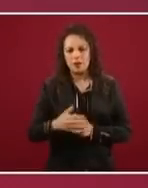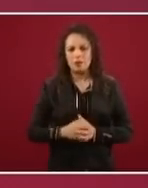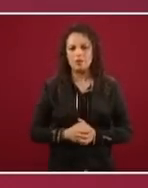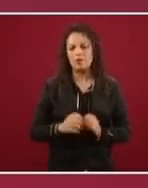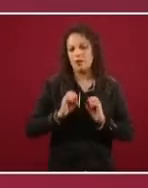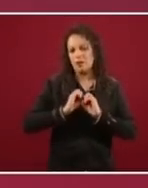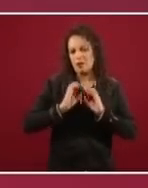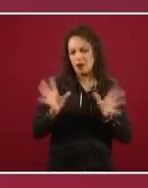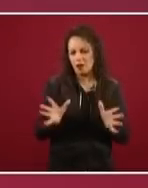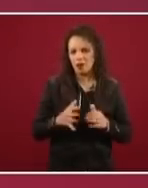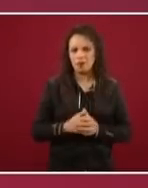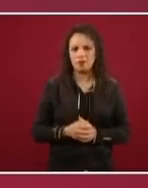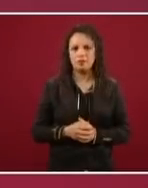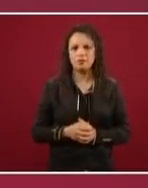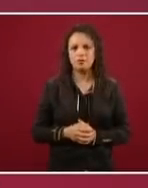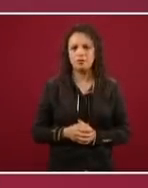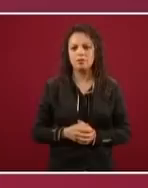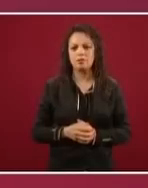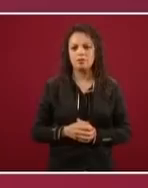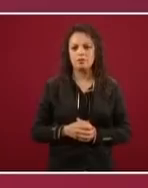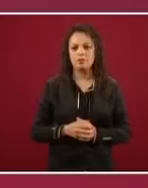hay déficit